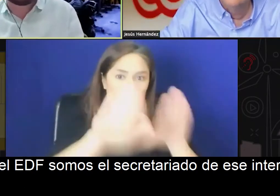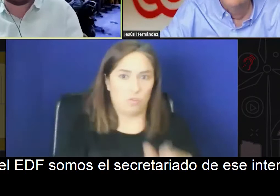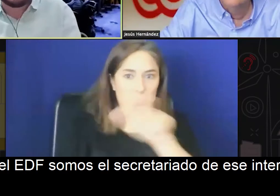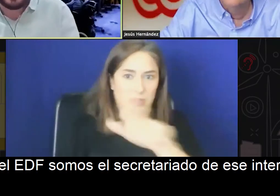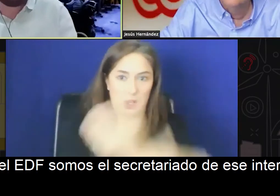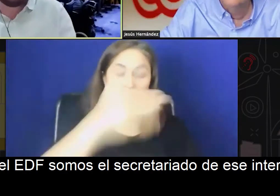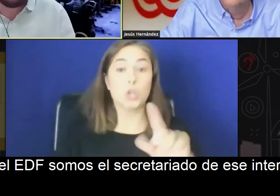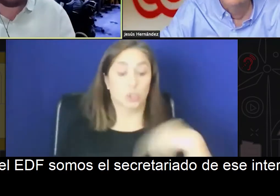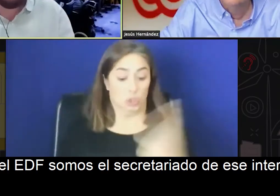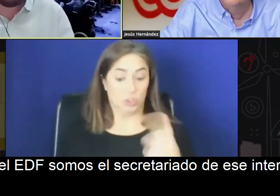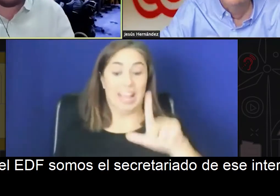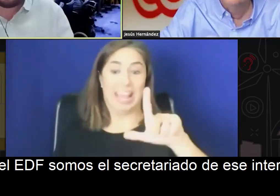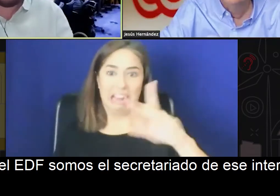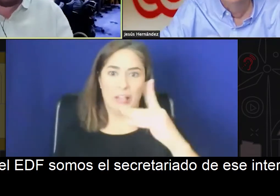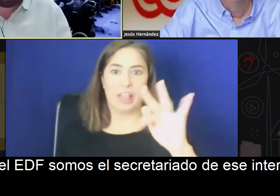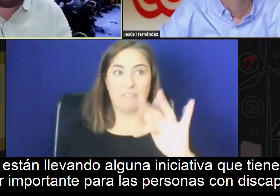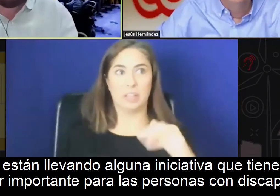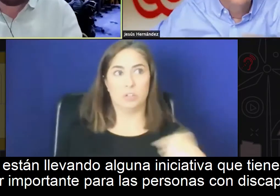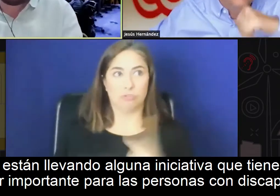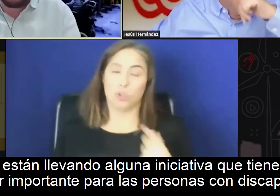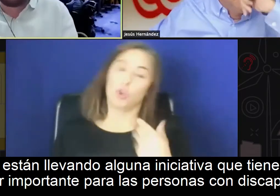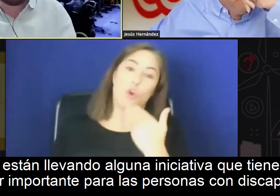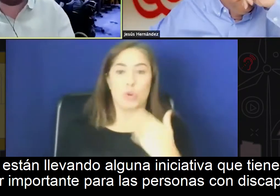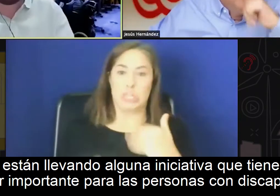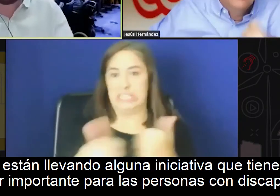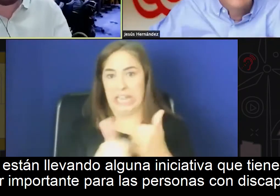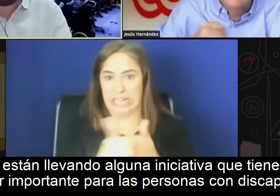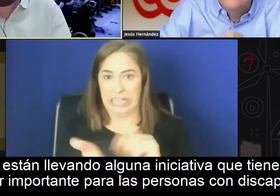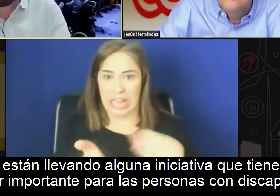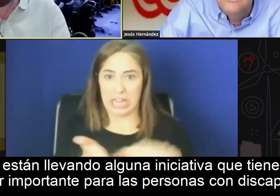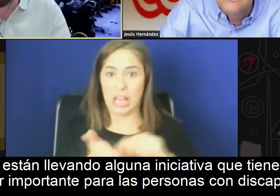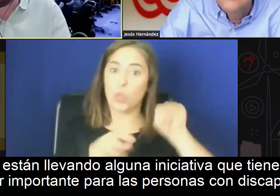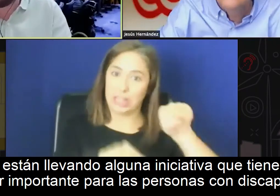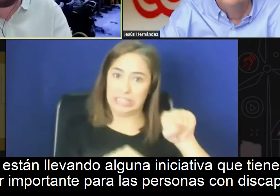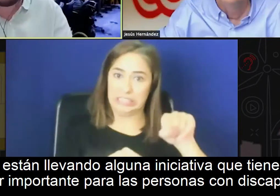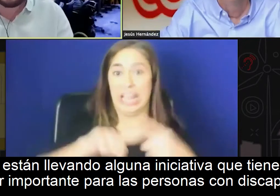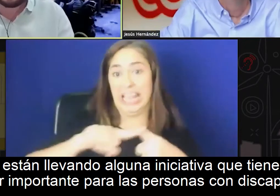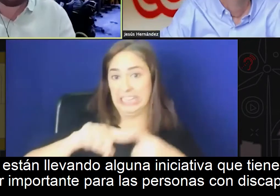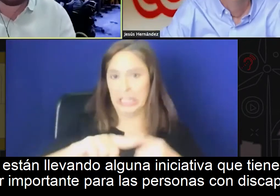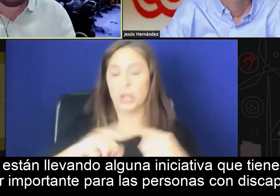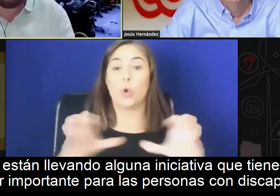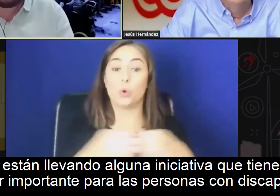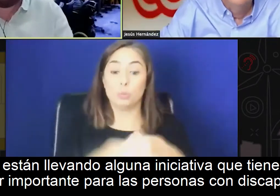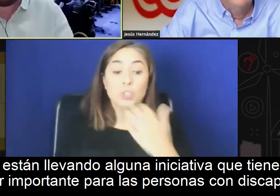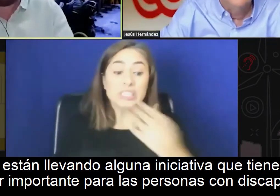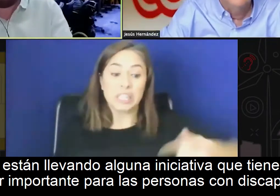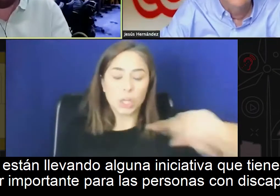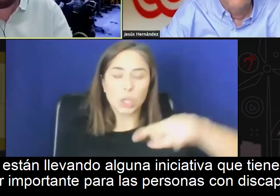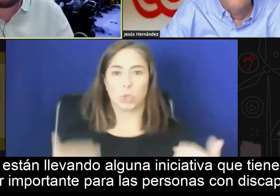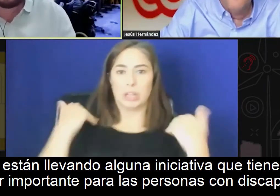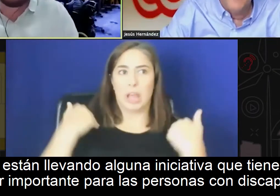el secretariado de ese intergrupo, es decir, yo me ocupo de, pues si ellos están llevando alguna iniciativa que tiene que ver o